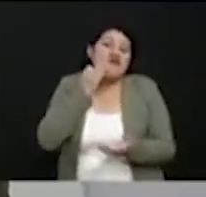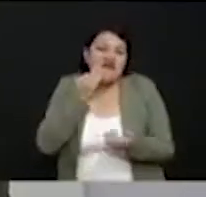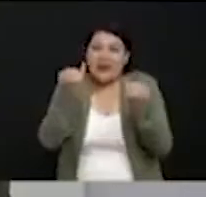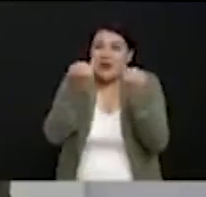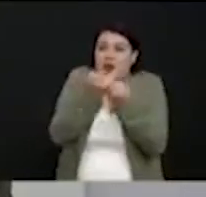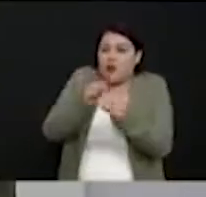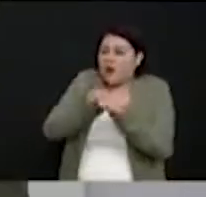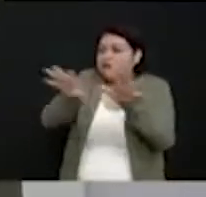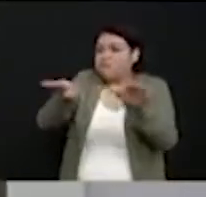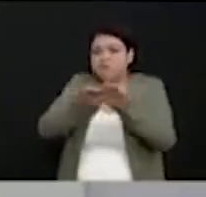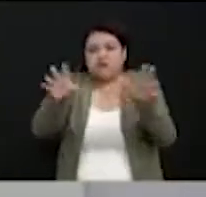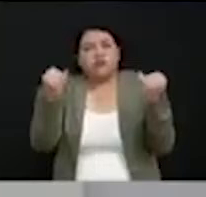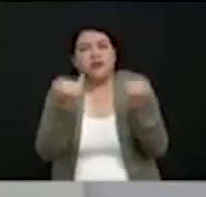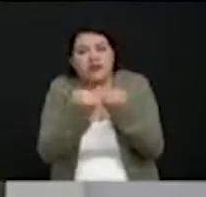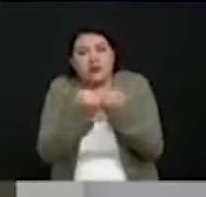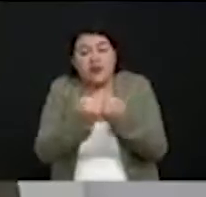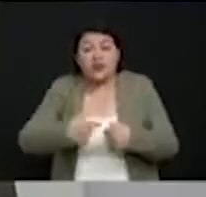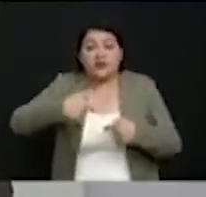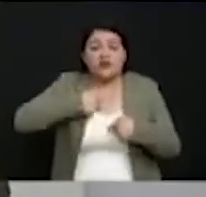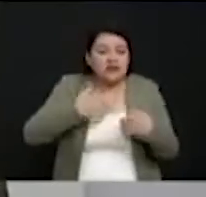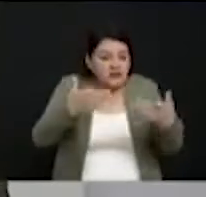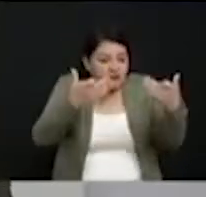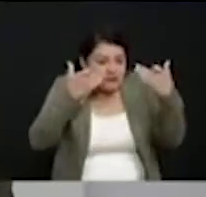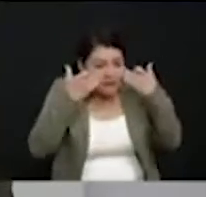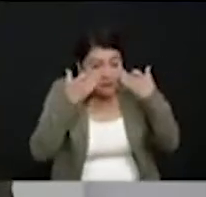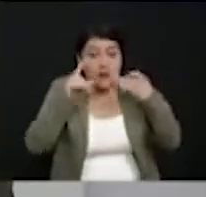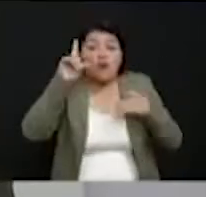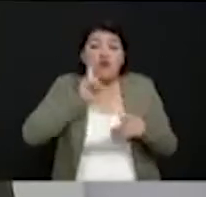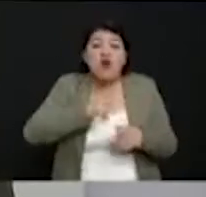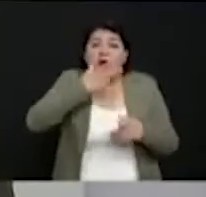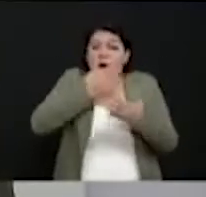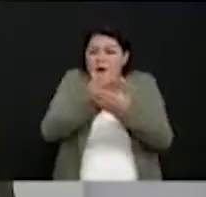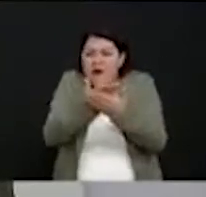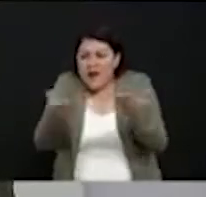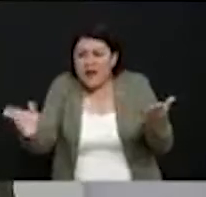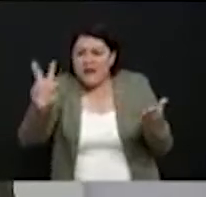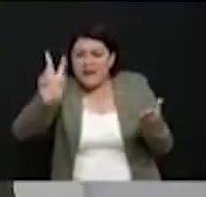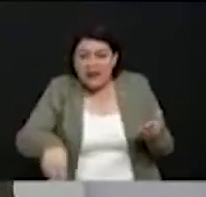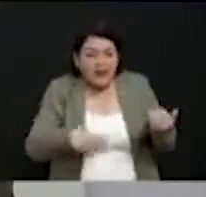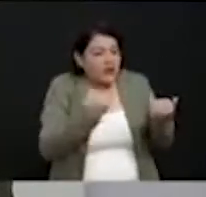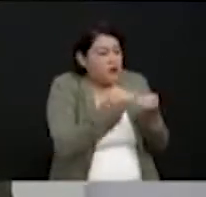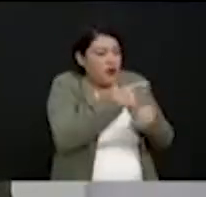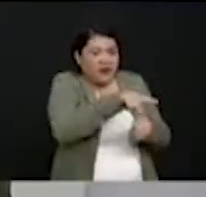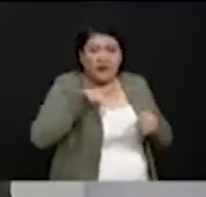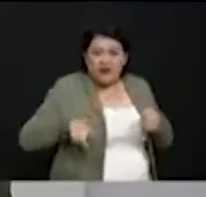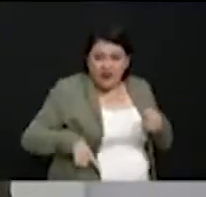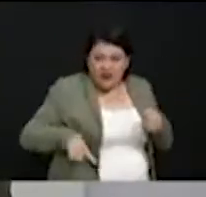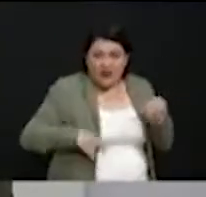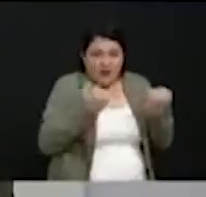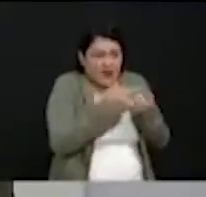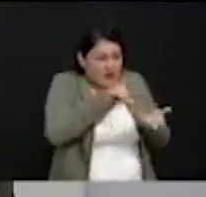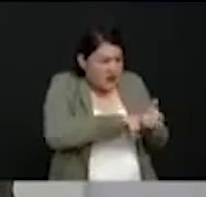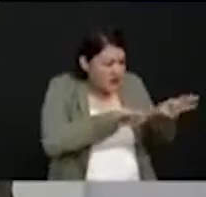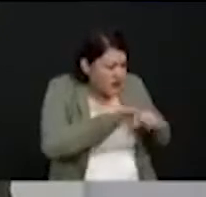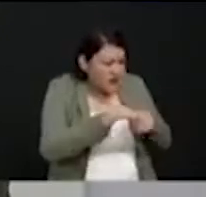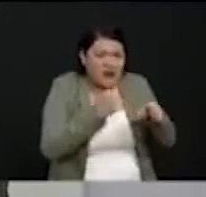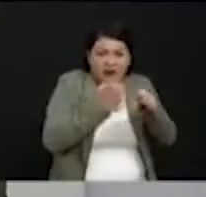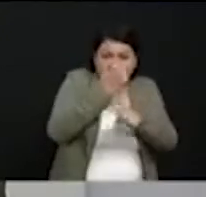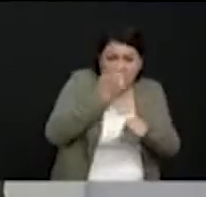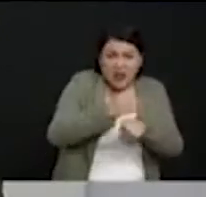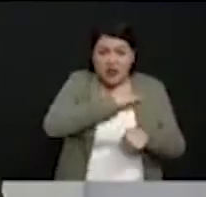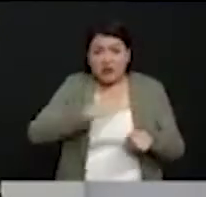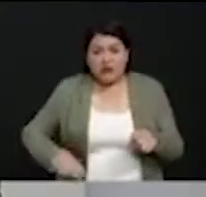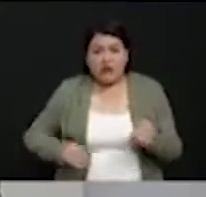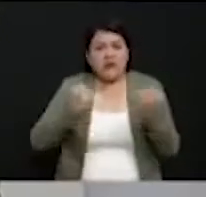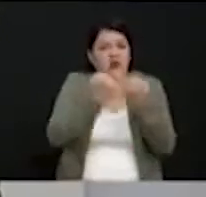sociales también he visto a las y los mexicanos que laboran en el gobierno de la república en los estados y